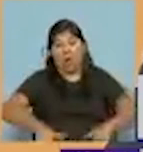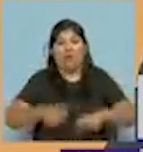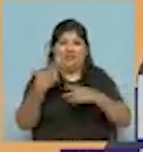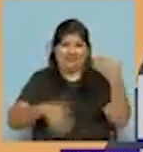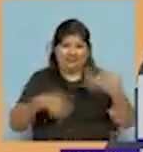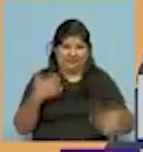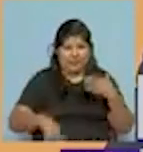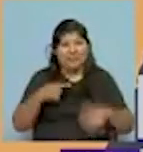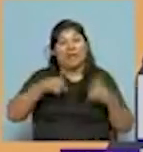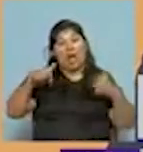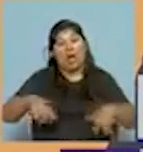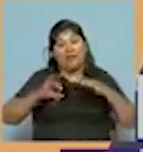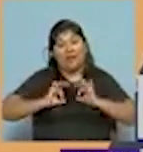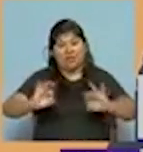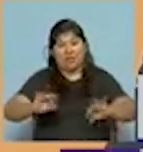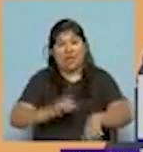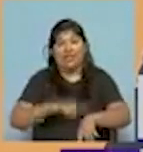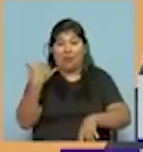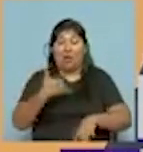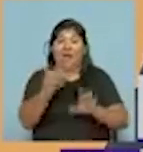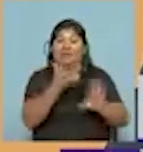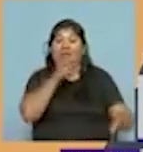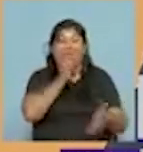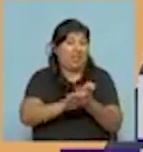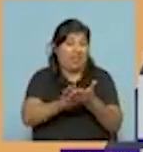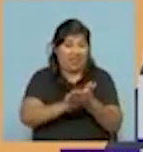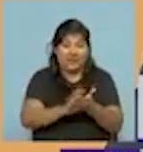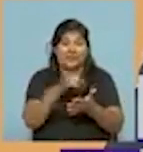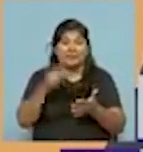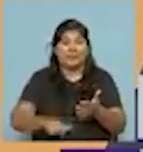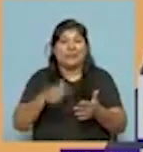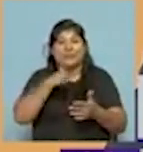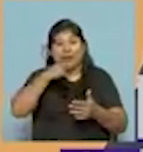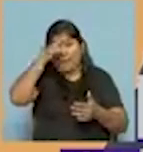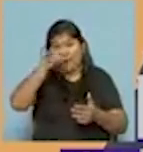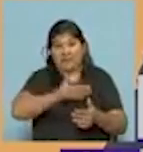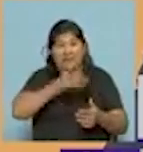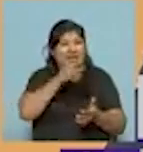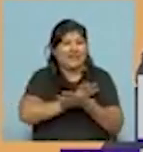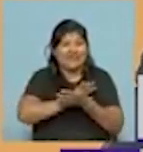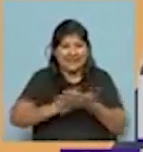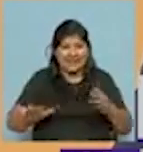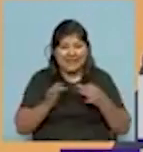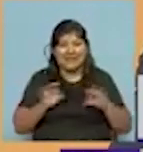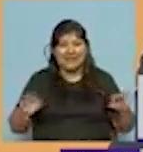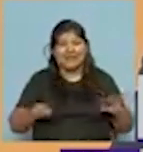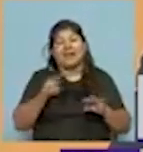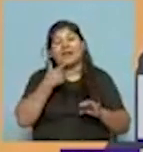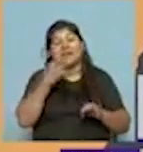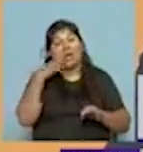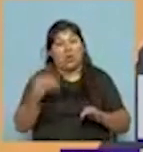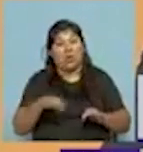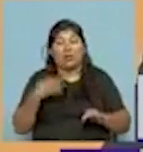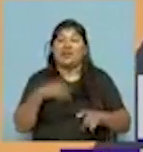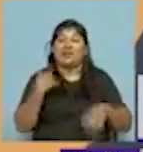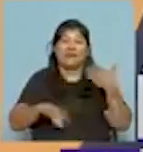que no hay filas no va a haber filas por lo menos durante este mes es lo más probable que la